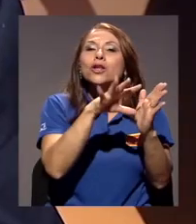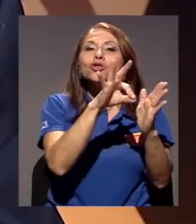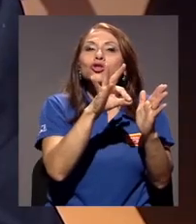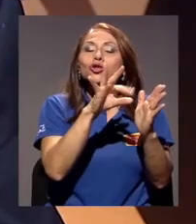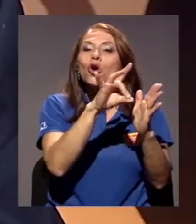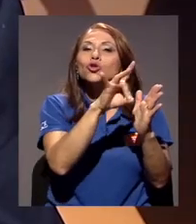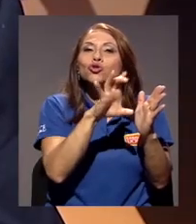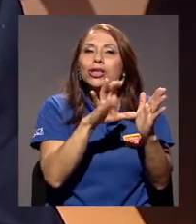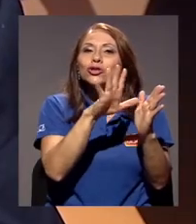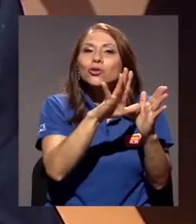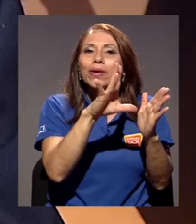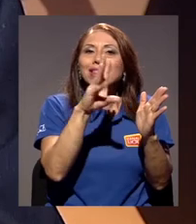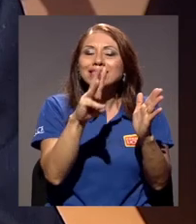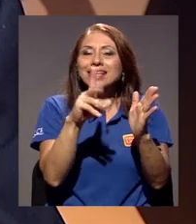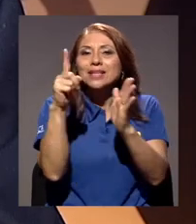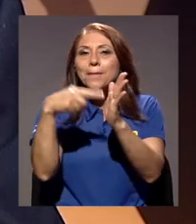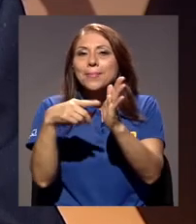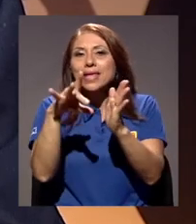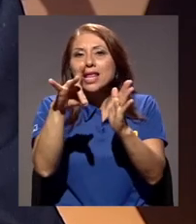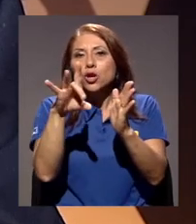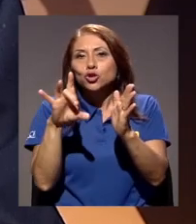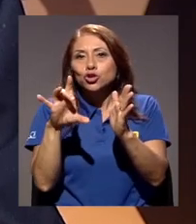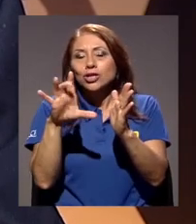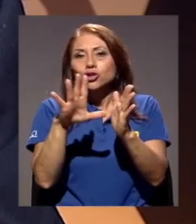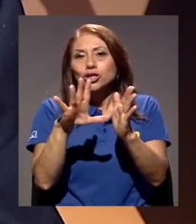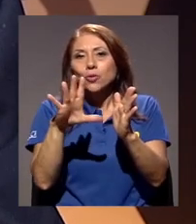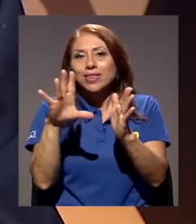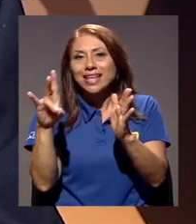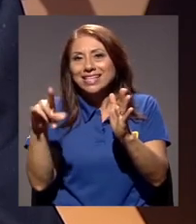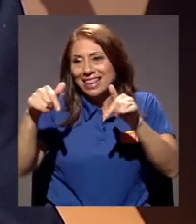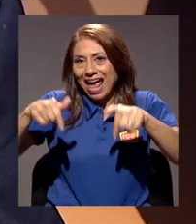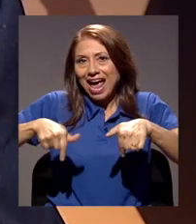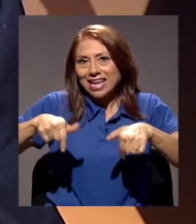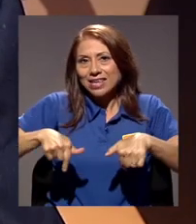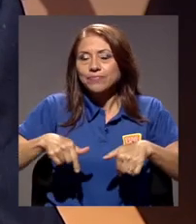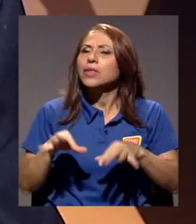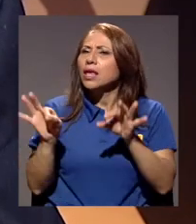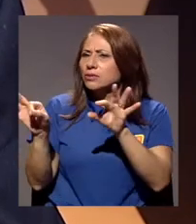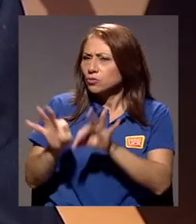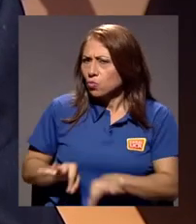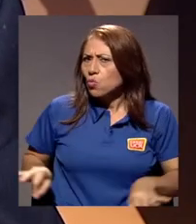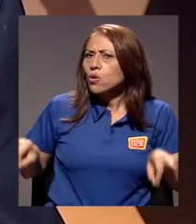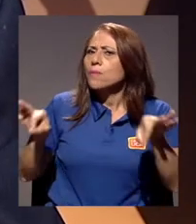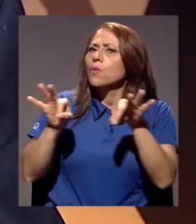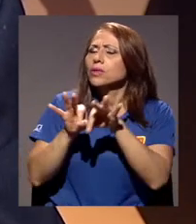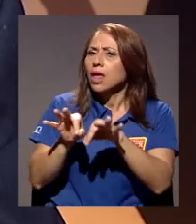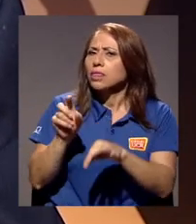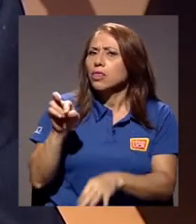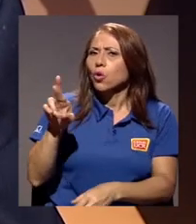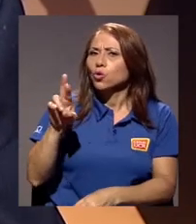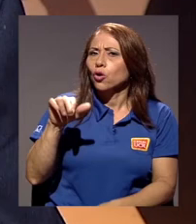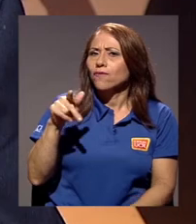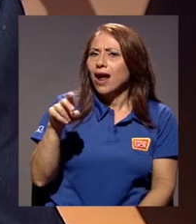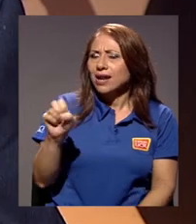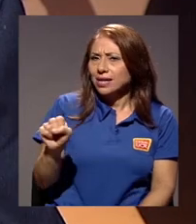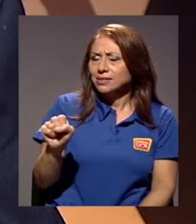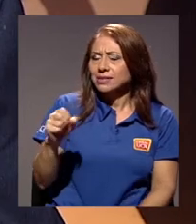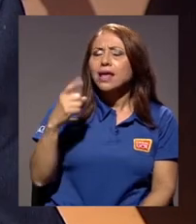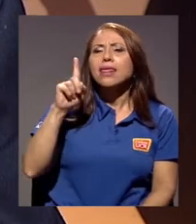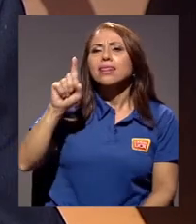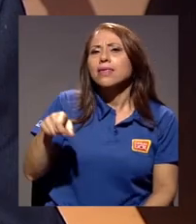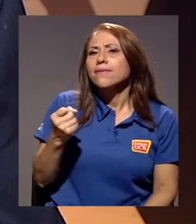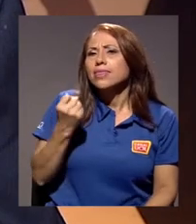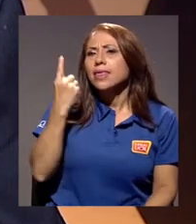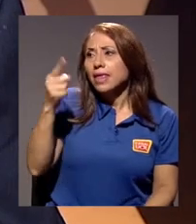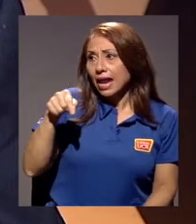importante doctor vargas porque hay que entender que aquí se estaba decidiendo